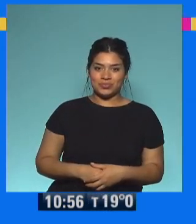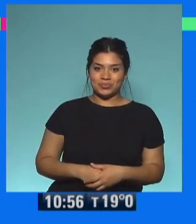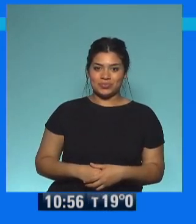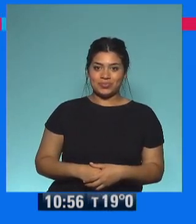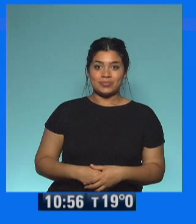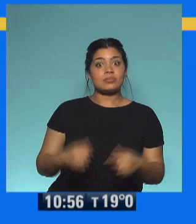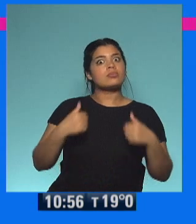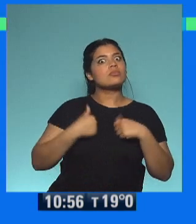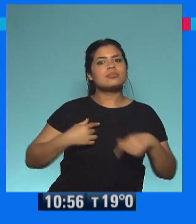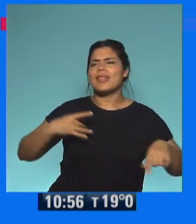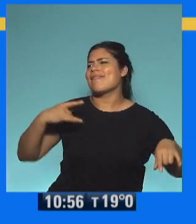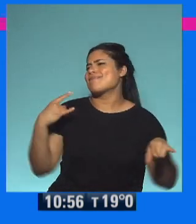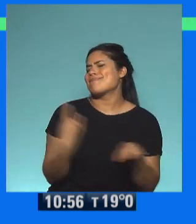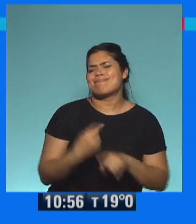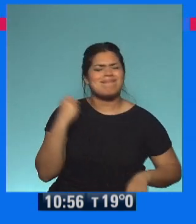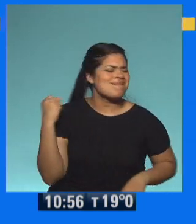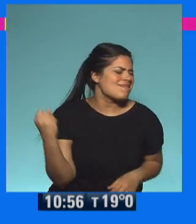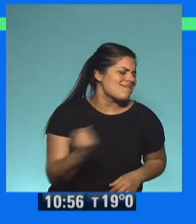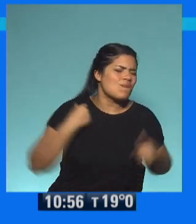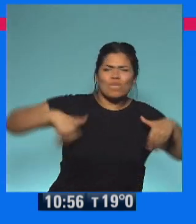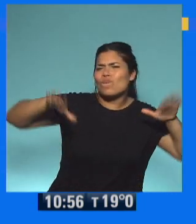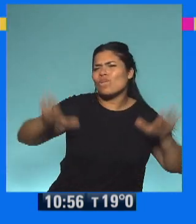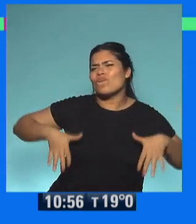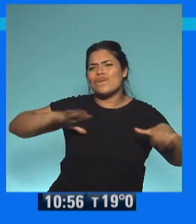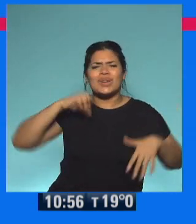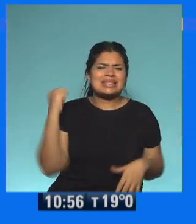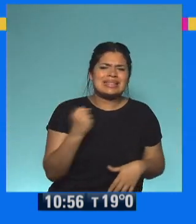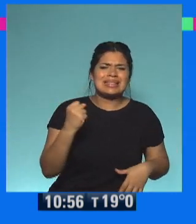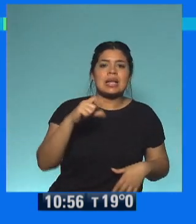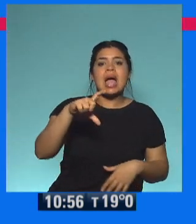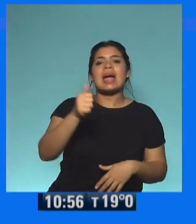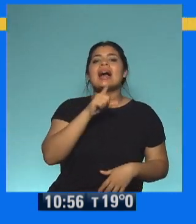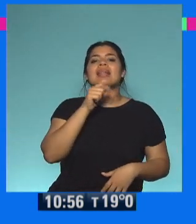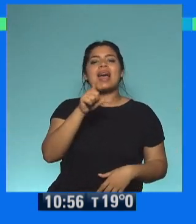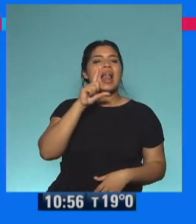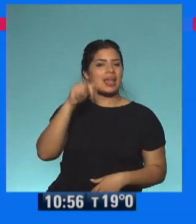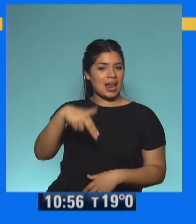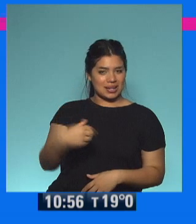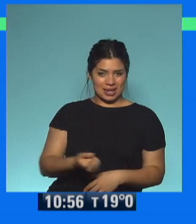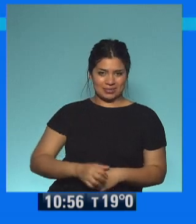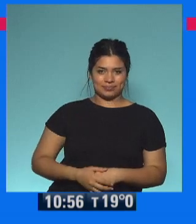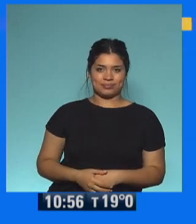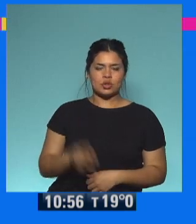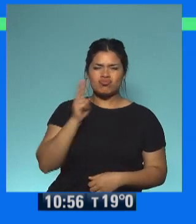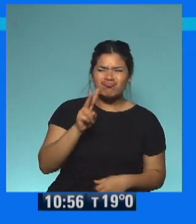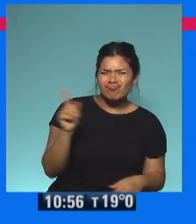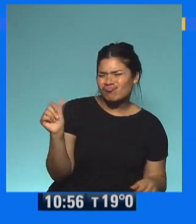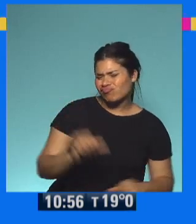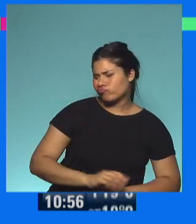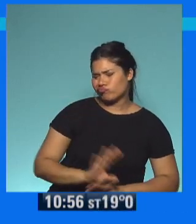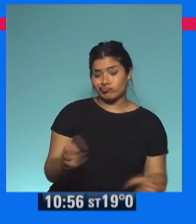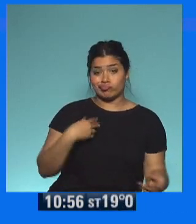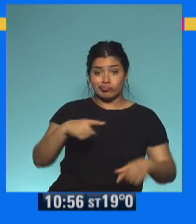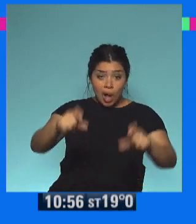Yo siempre quise volar, dice Carolina. Carolina, ¿no? Catalina. Catalina. Catalina. No veo nada, me tengo que comprar